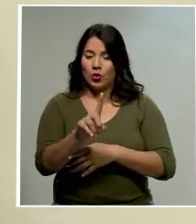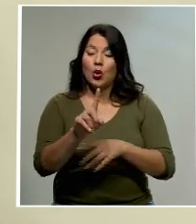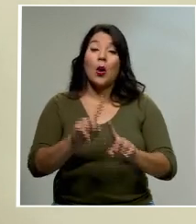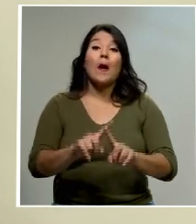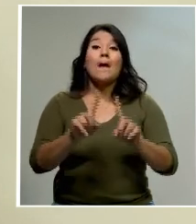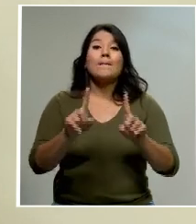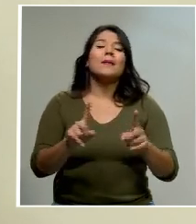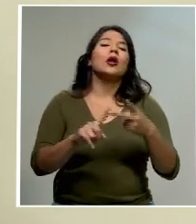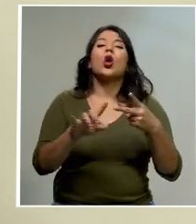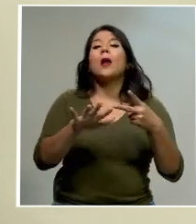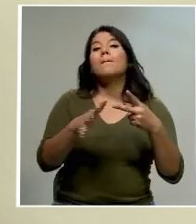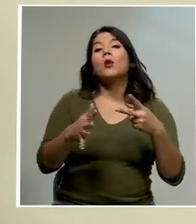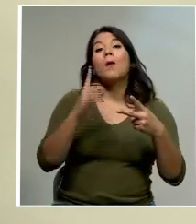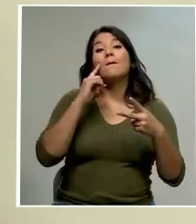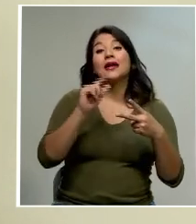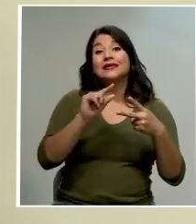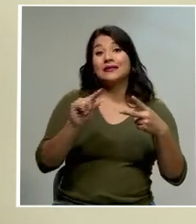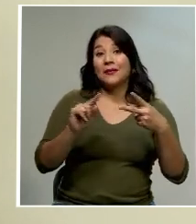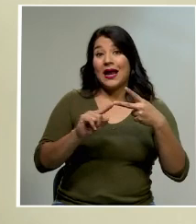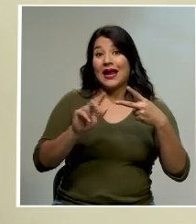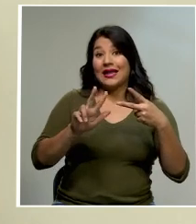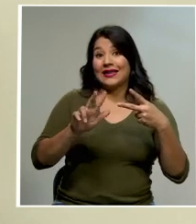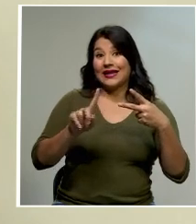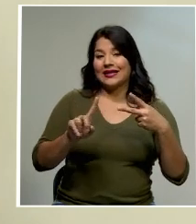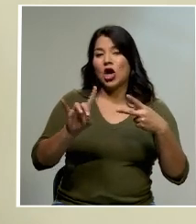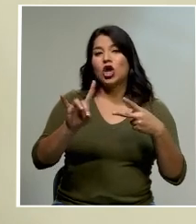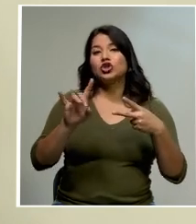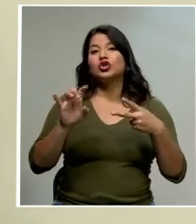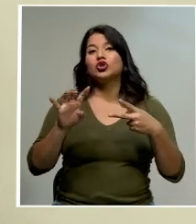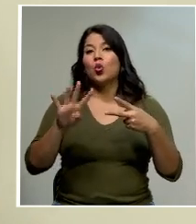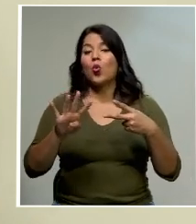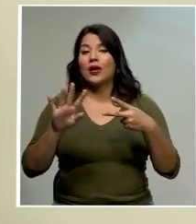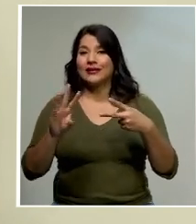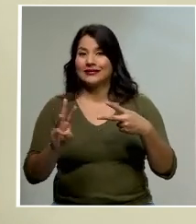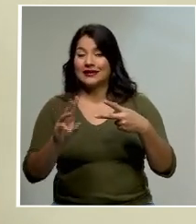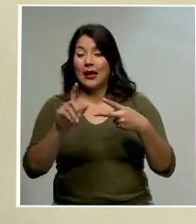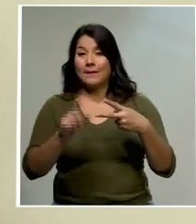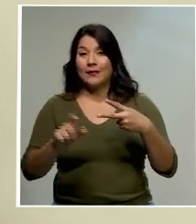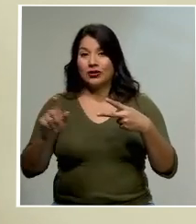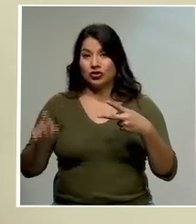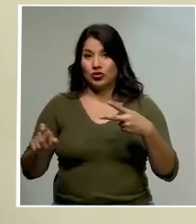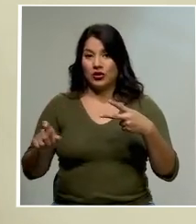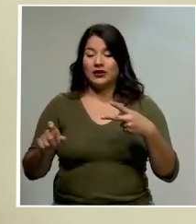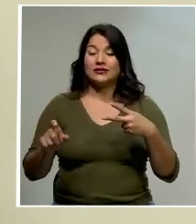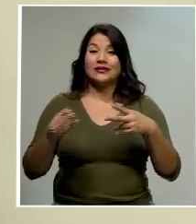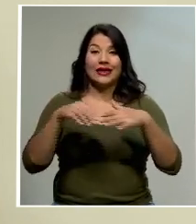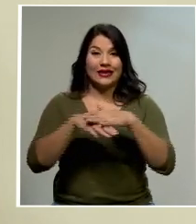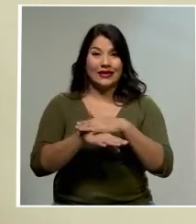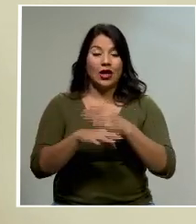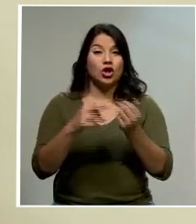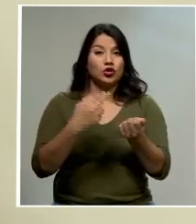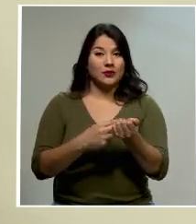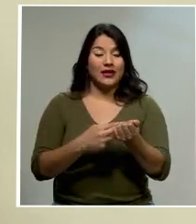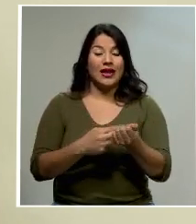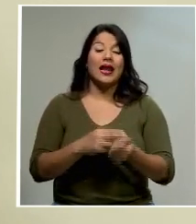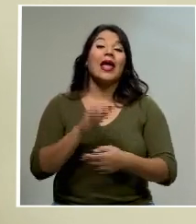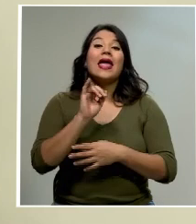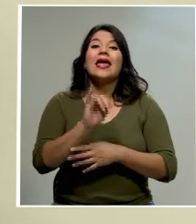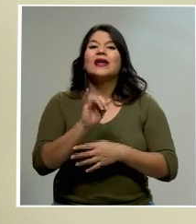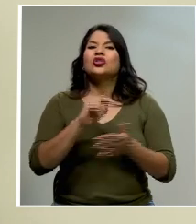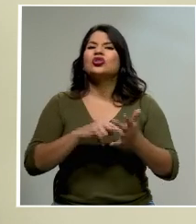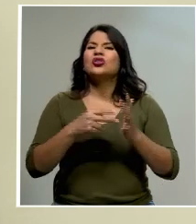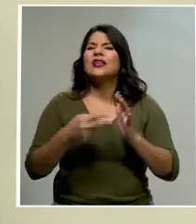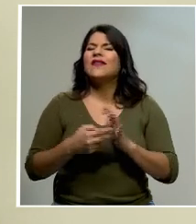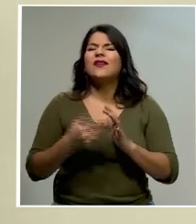el promedio para la semana 31 fue de 846 casos ingresados. Esto nos genera